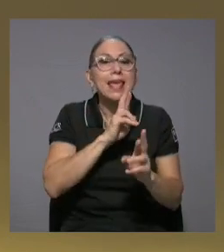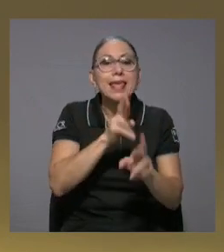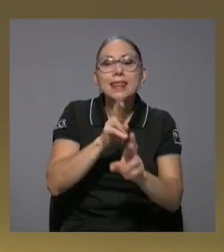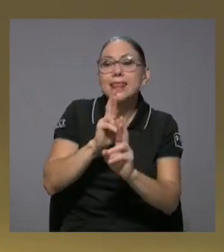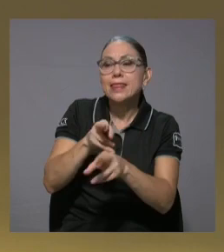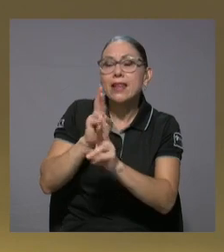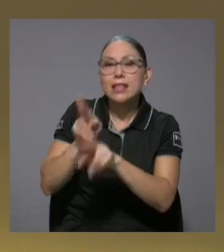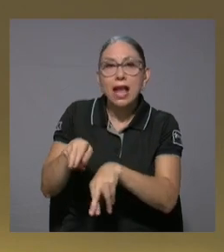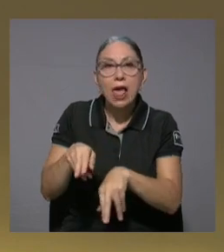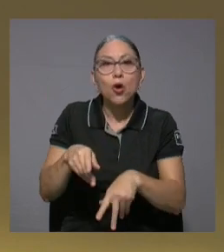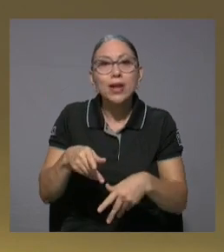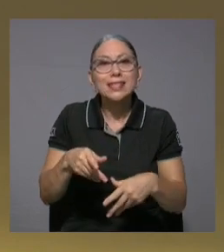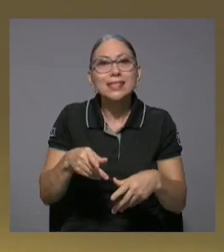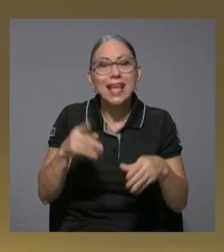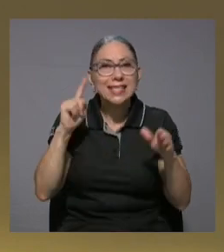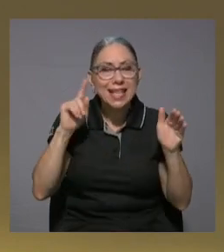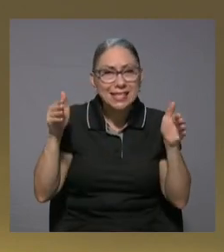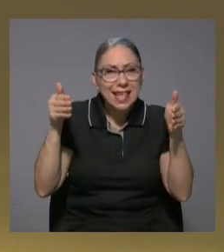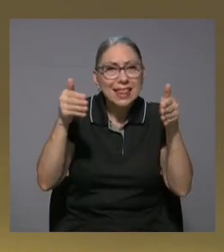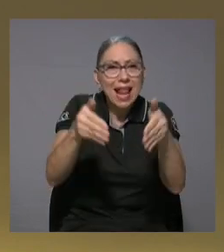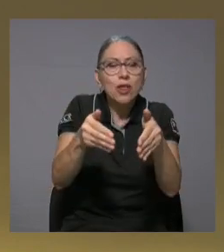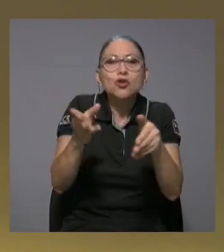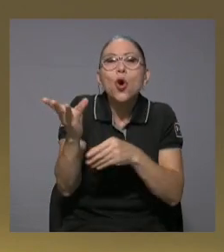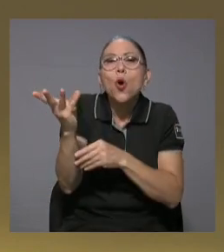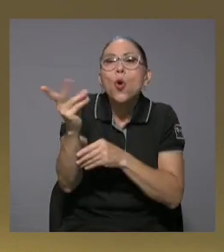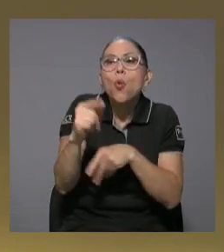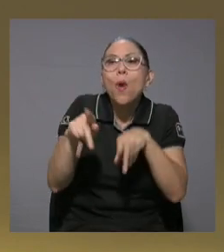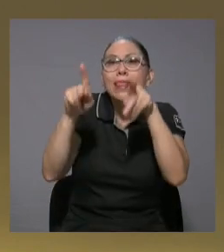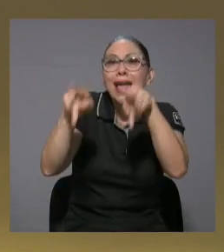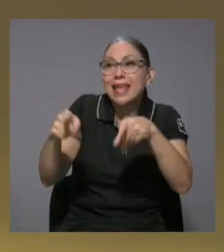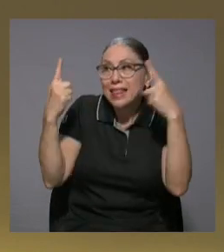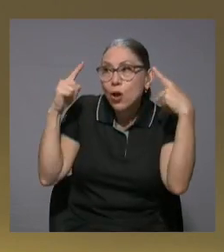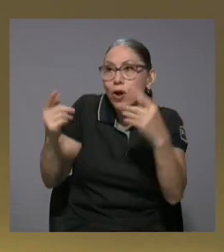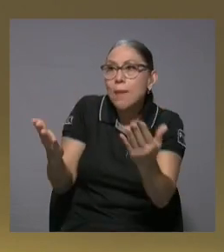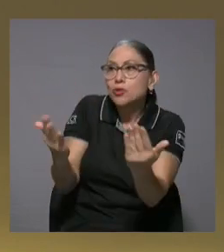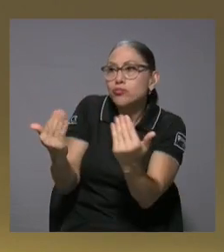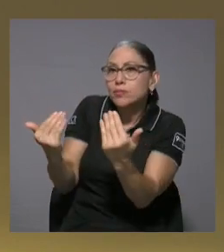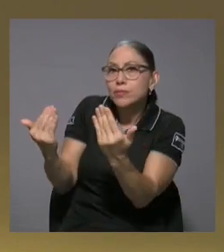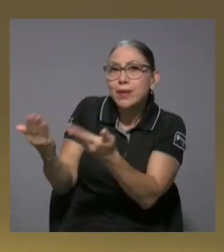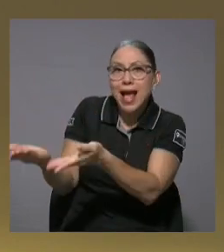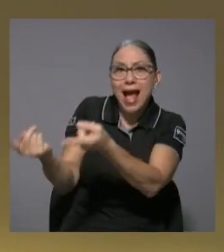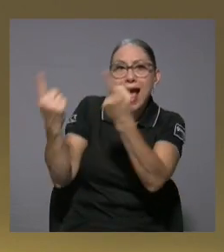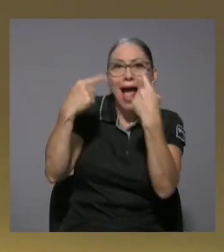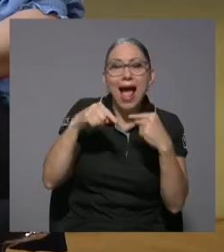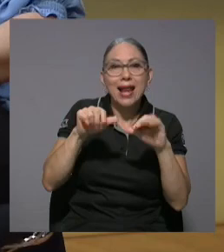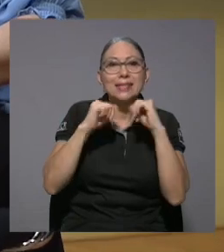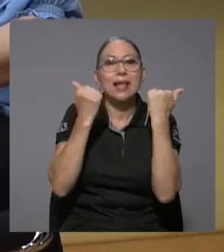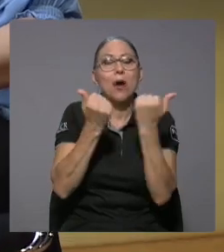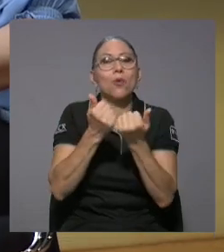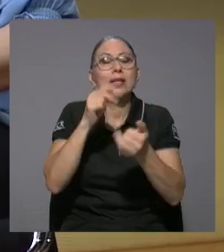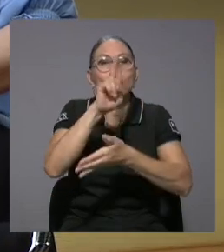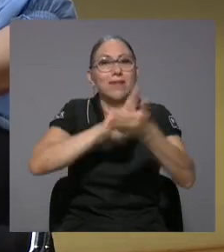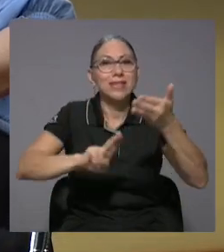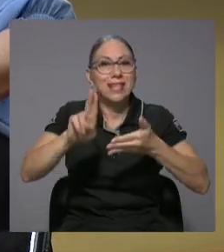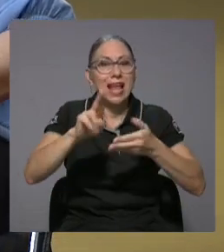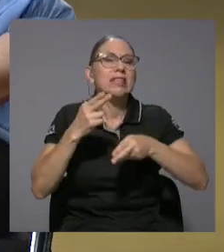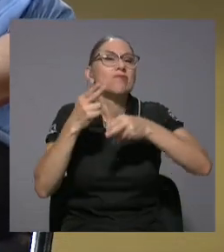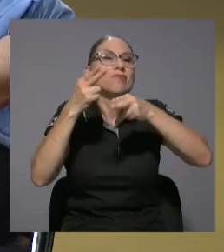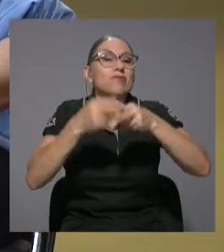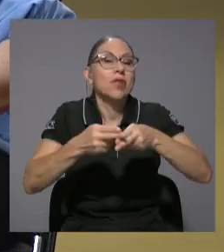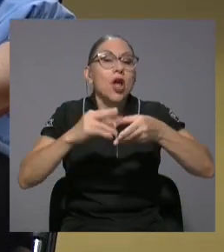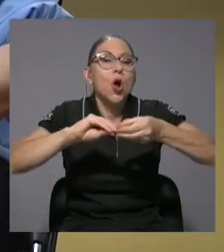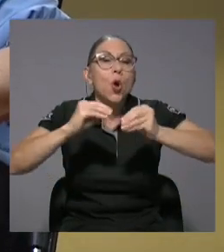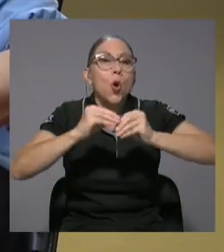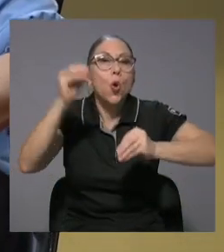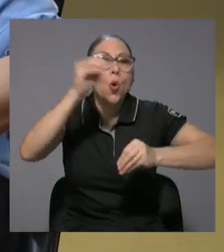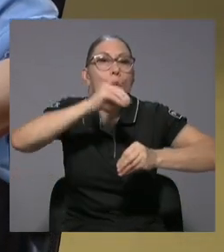centrados en cantidad de gente que logramos traer a las aulas universitarias. Regularmente lo medimos como cupos de nuevos ingresos. Cuánta más gente